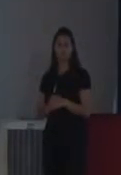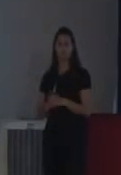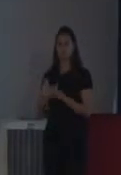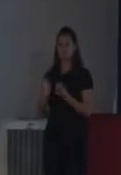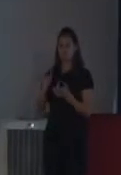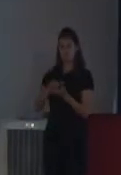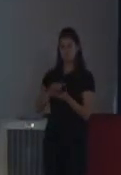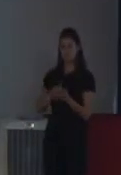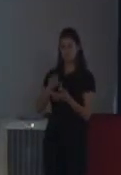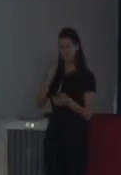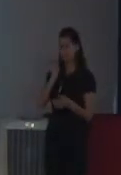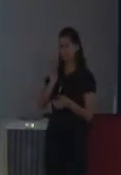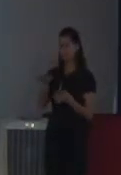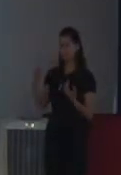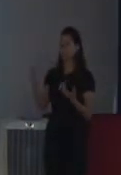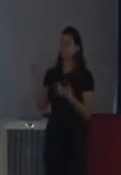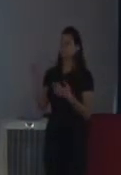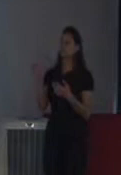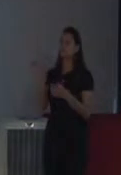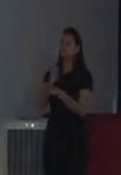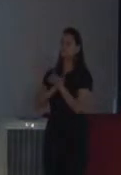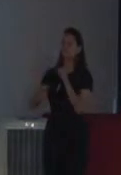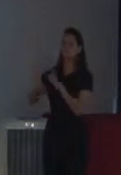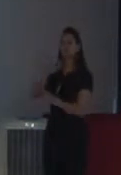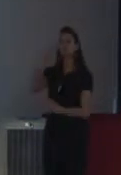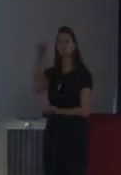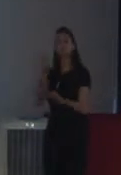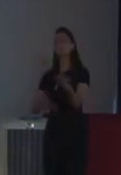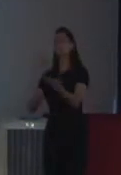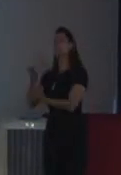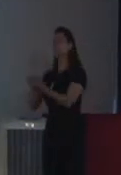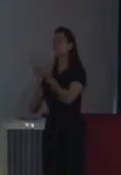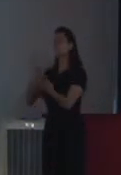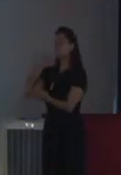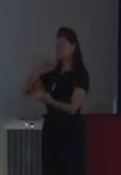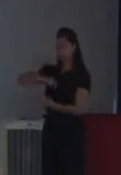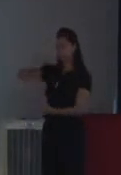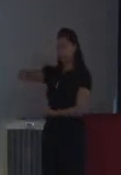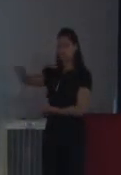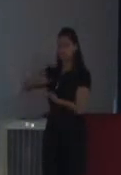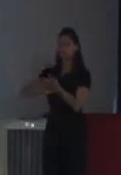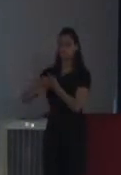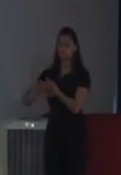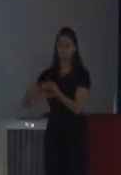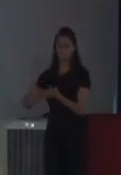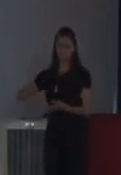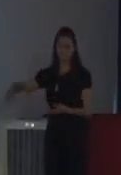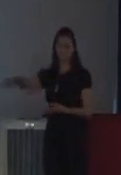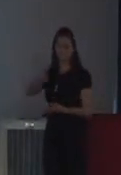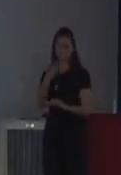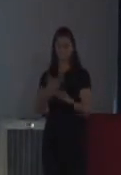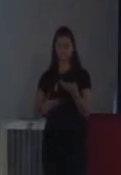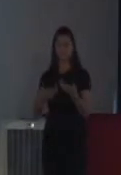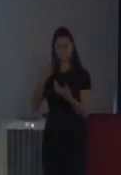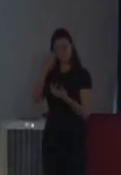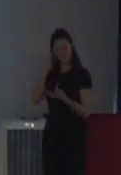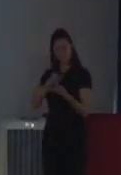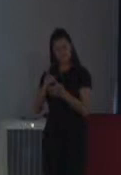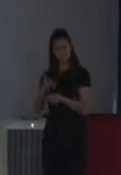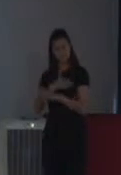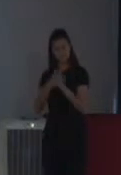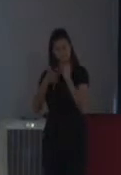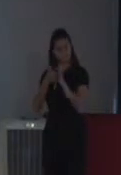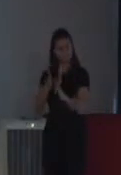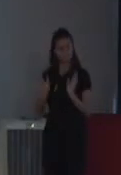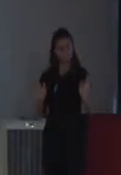la sociedad va pidiendo que se le vaya arreglando sus derechos. Porque como lo decía inicialmente, desafortunadamente